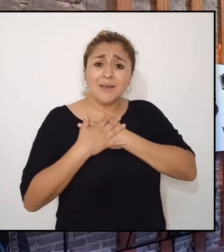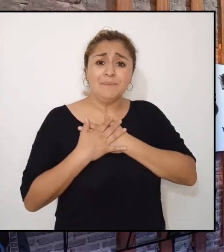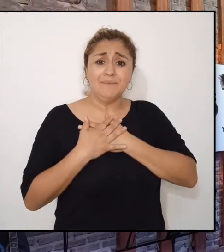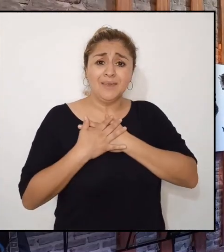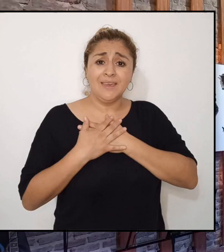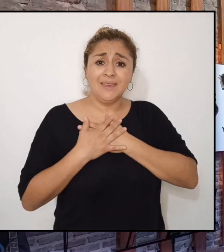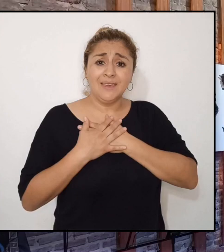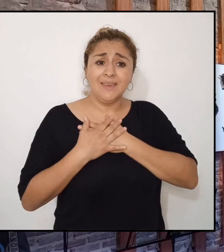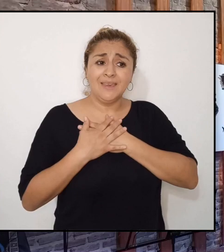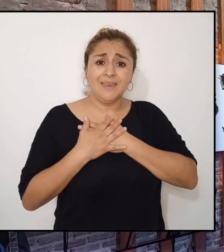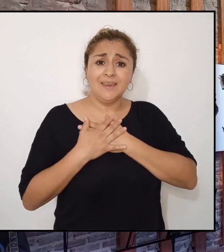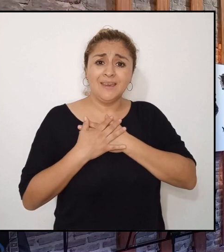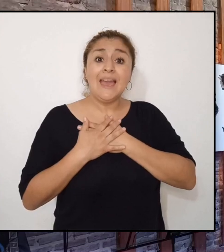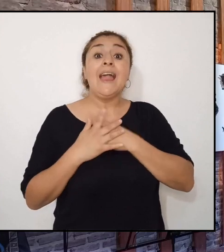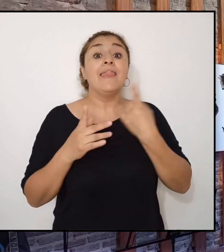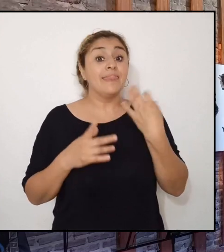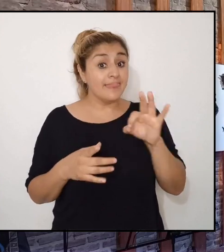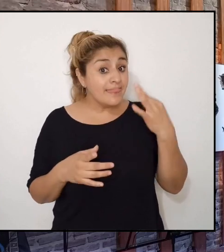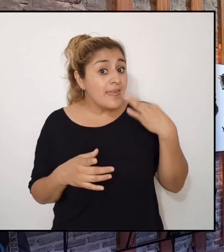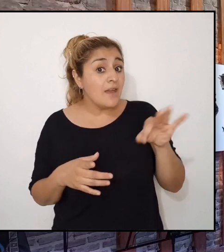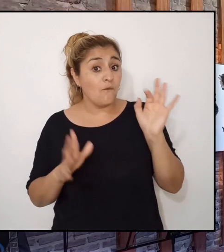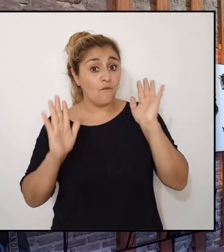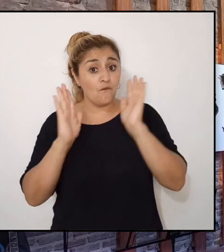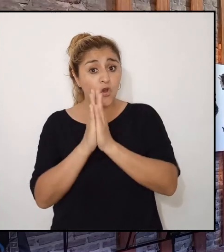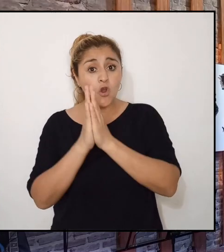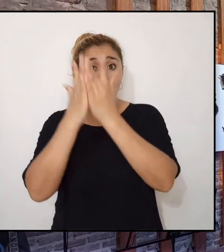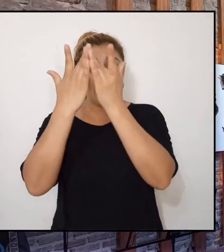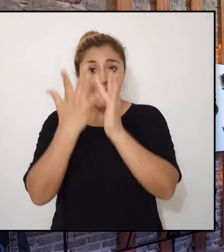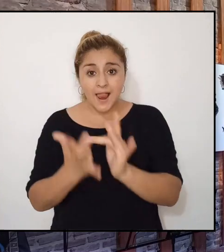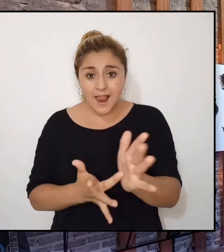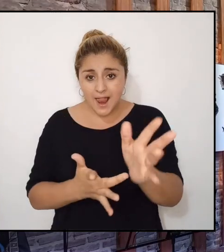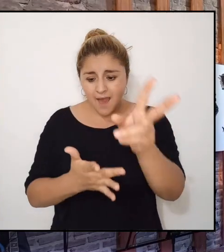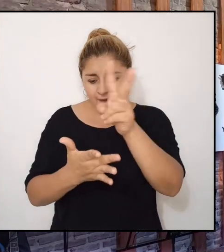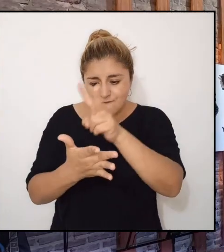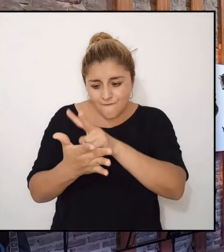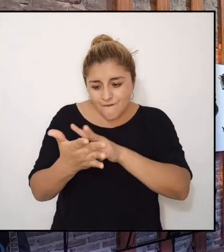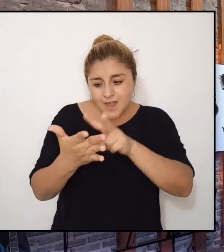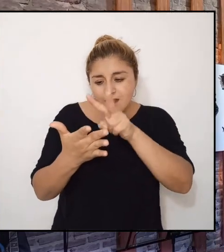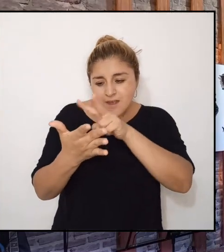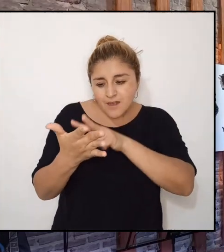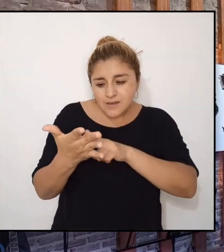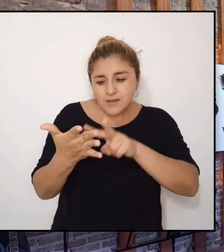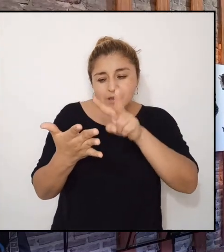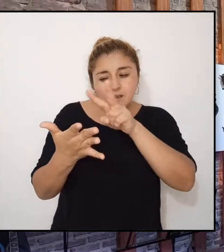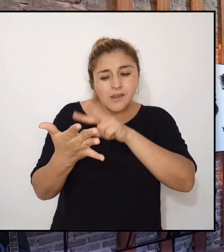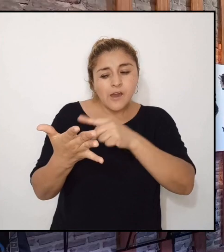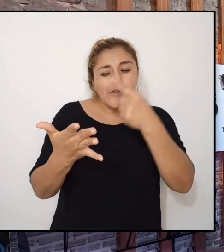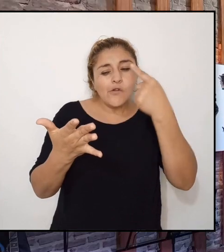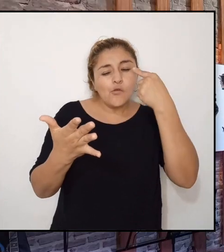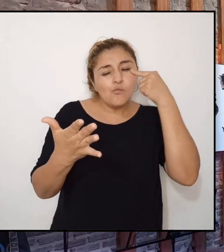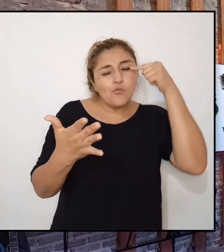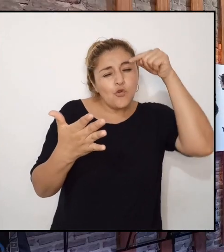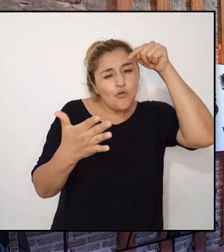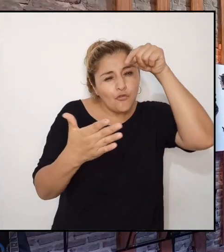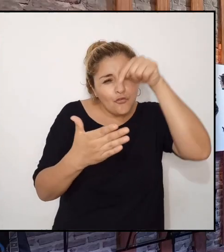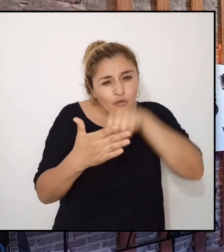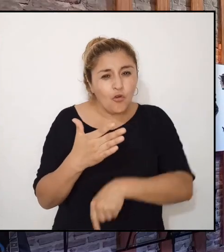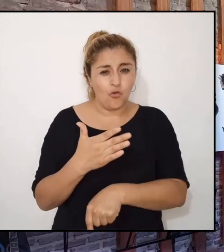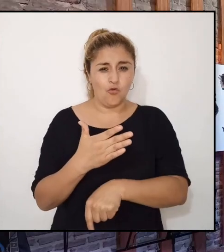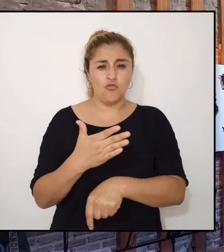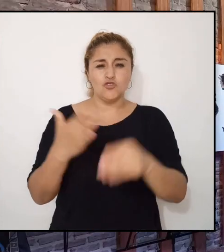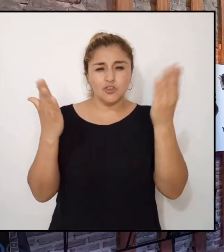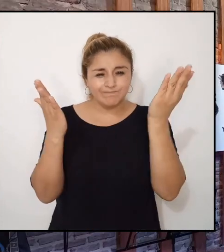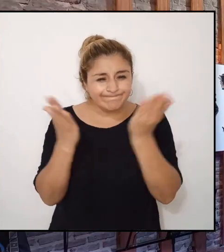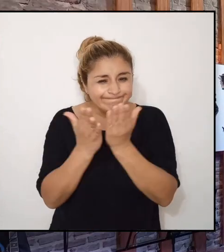bíblico, leerlo, estudiarlo, profundizarlo. Si hay palabras que no entiendo, por eso existe el diccionario. Si hay palabras que no